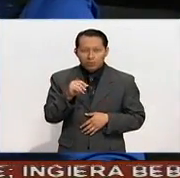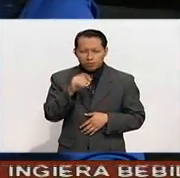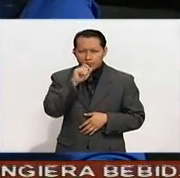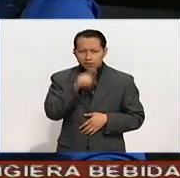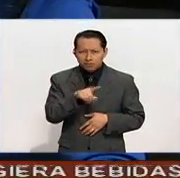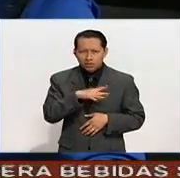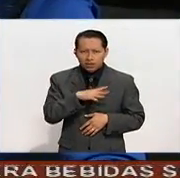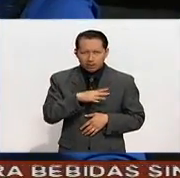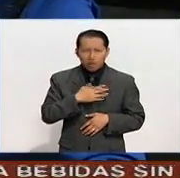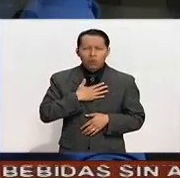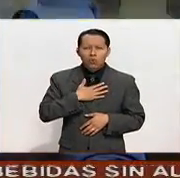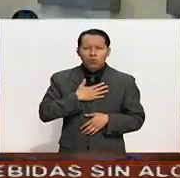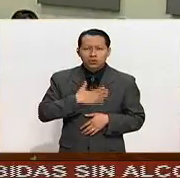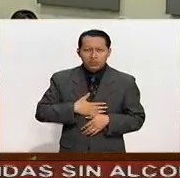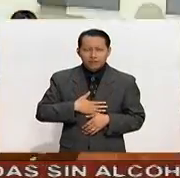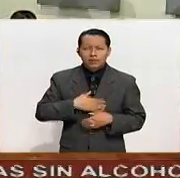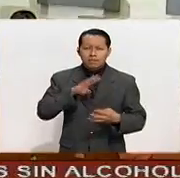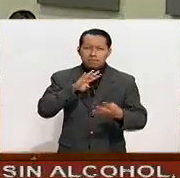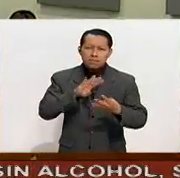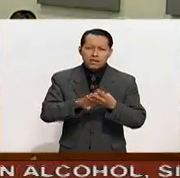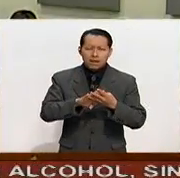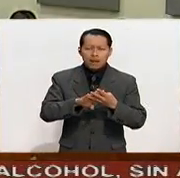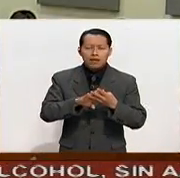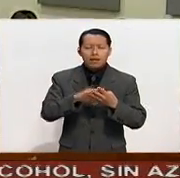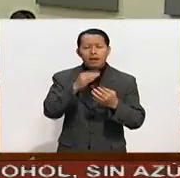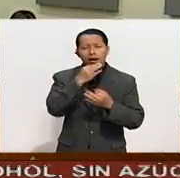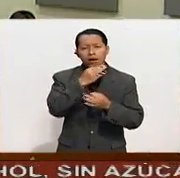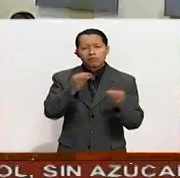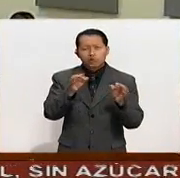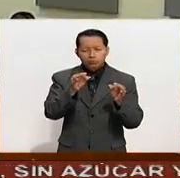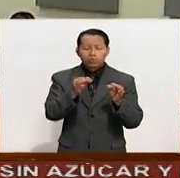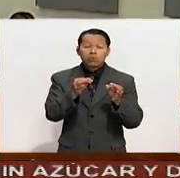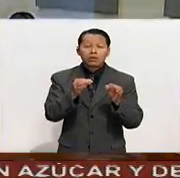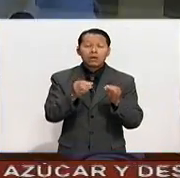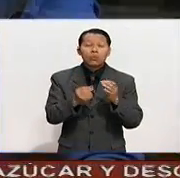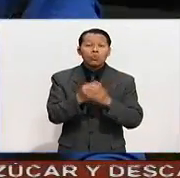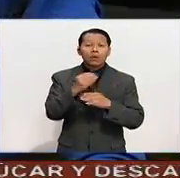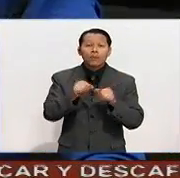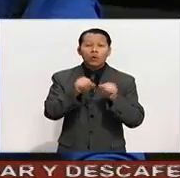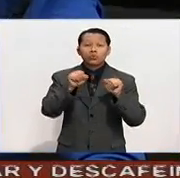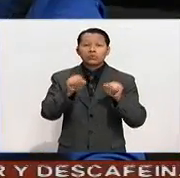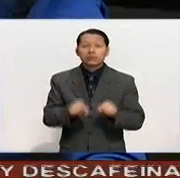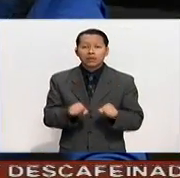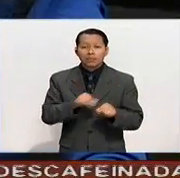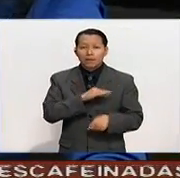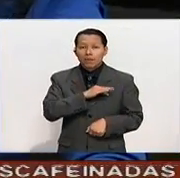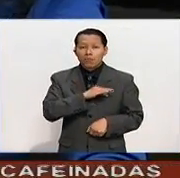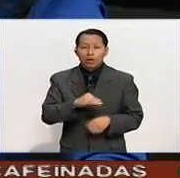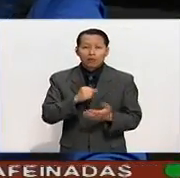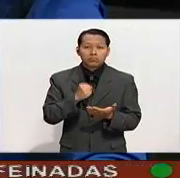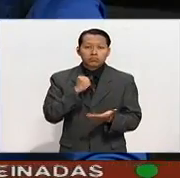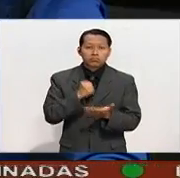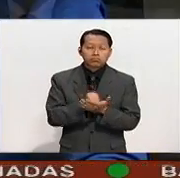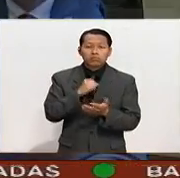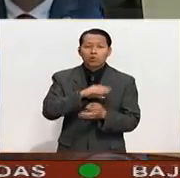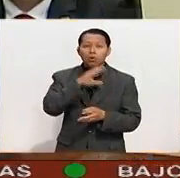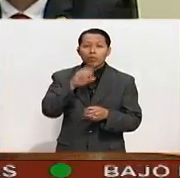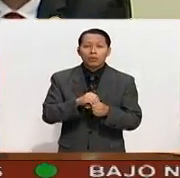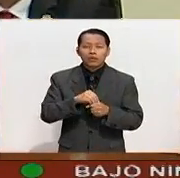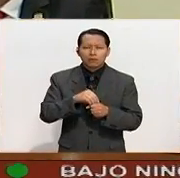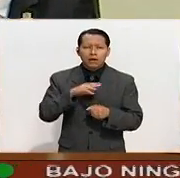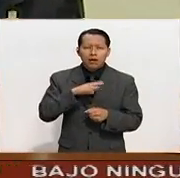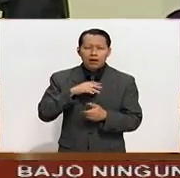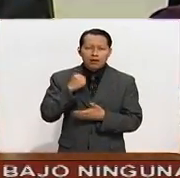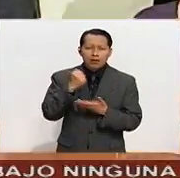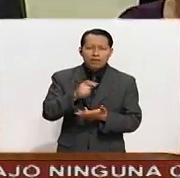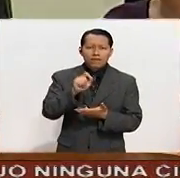Sistema de Coordinación de Justicia Penal, informó que para que el nuevo sistema pudiera ponerse en marcha en todo el país, se destinaron